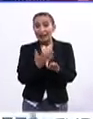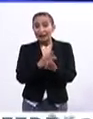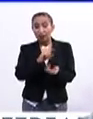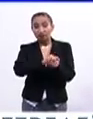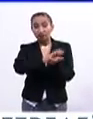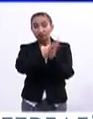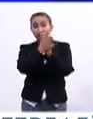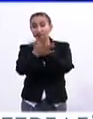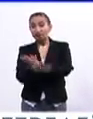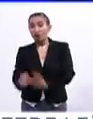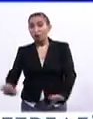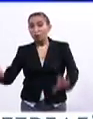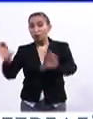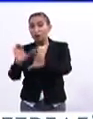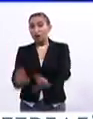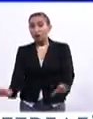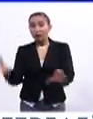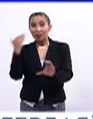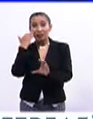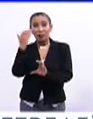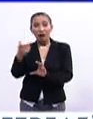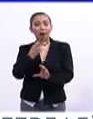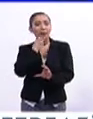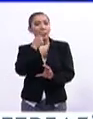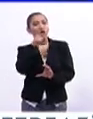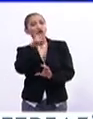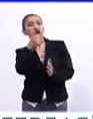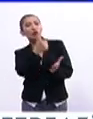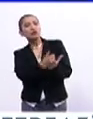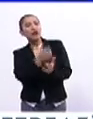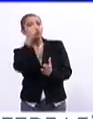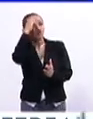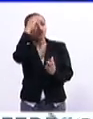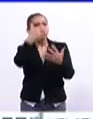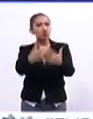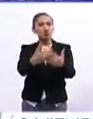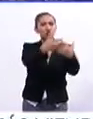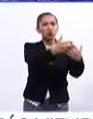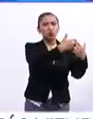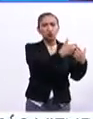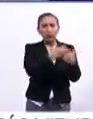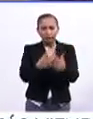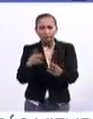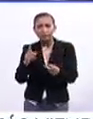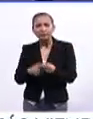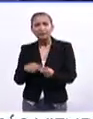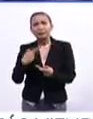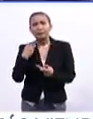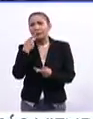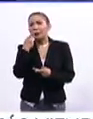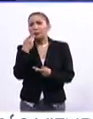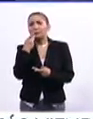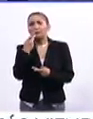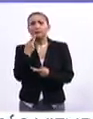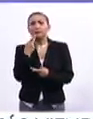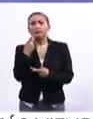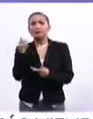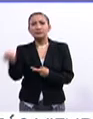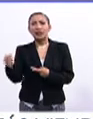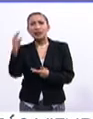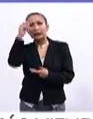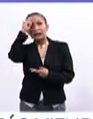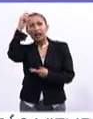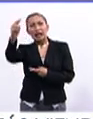la transformación digital, la época donde hablamos de las ciudades inteligentes, de la parte de la